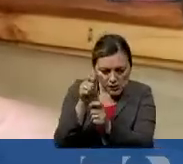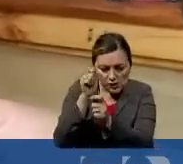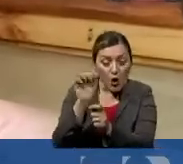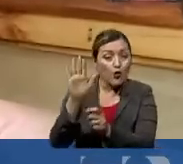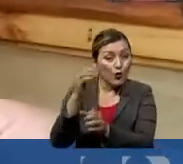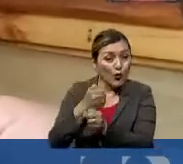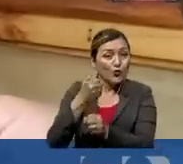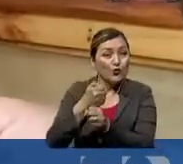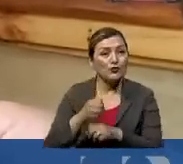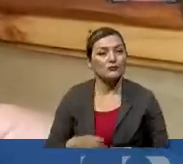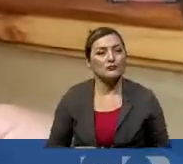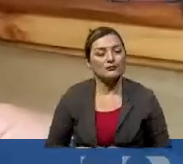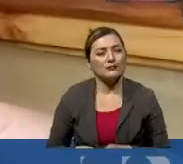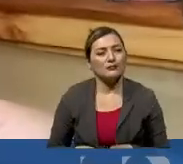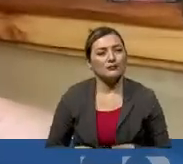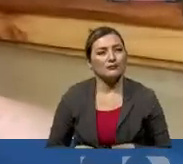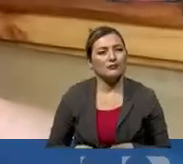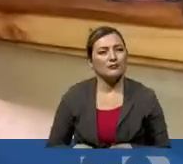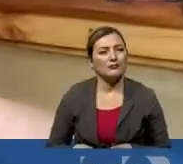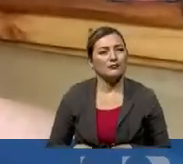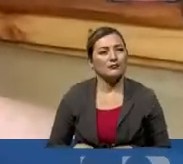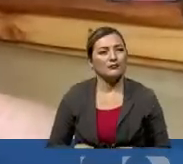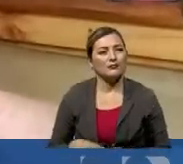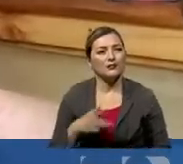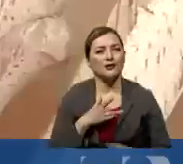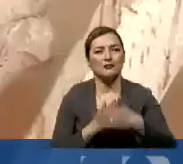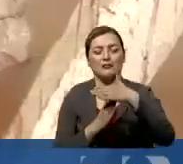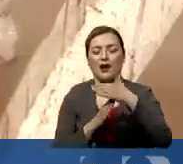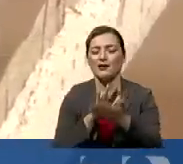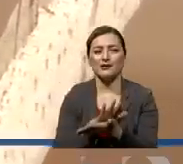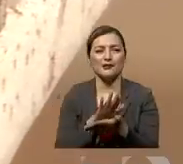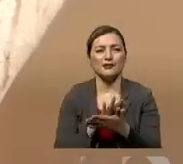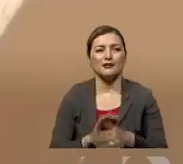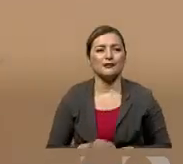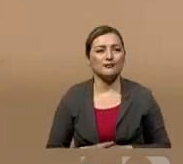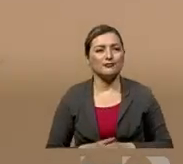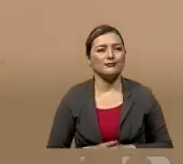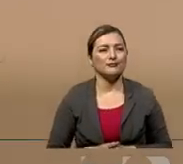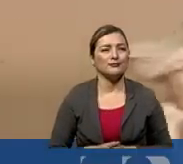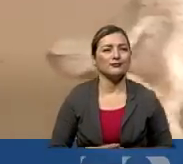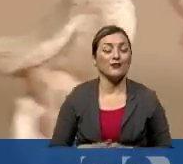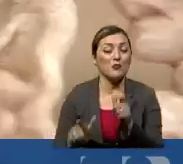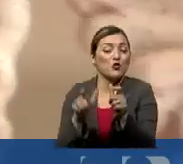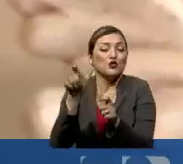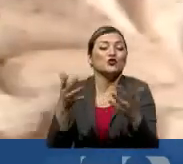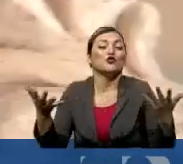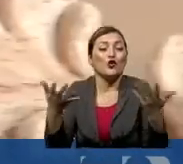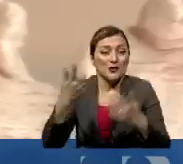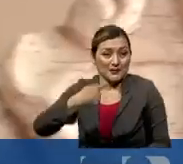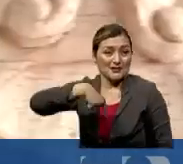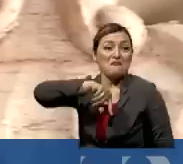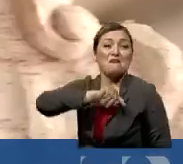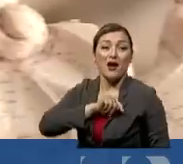su trabajo y que da paz, que da tranquilidad. La mayoría de sus clientes se encuentran en